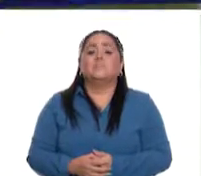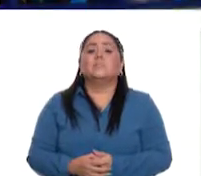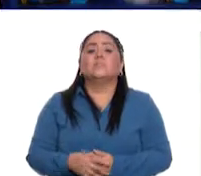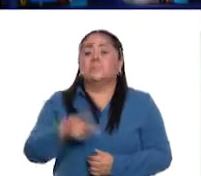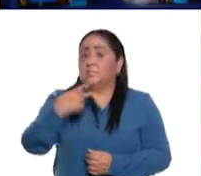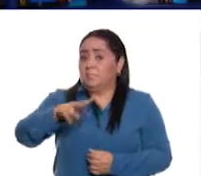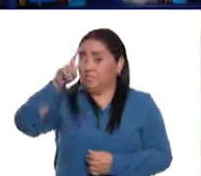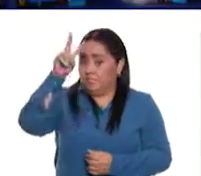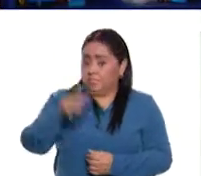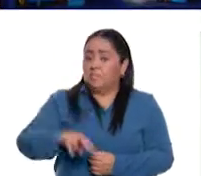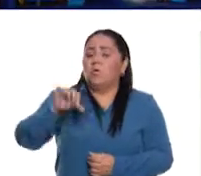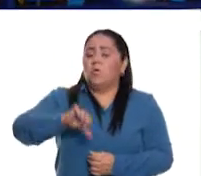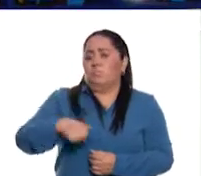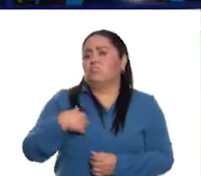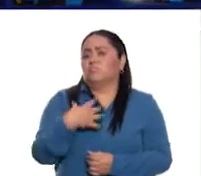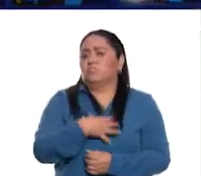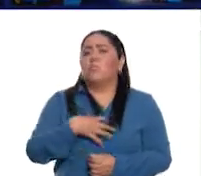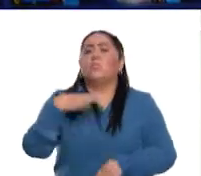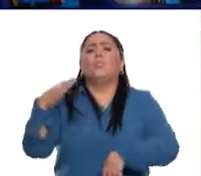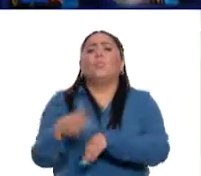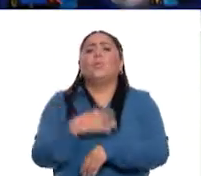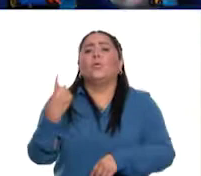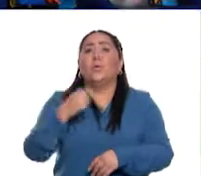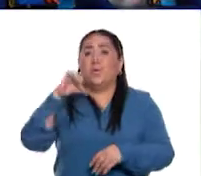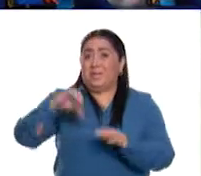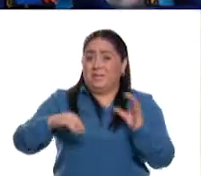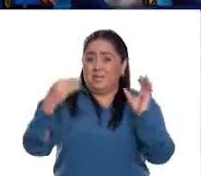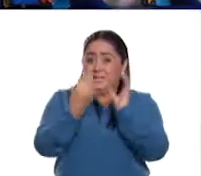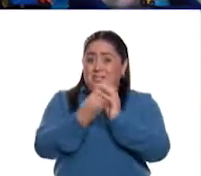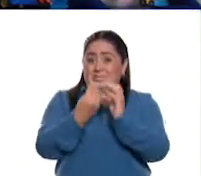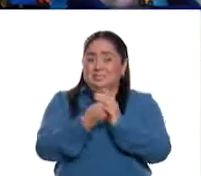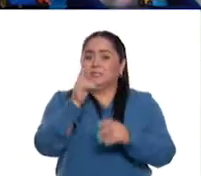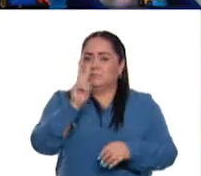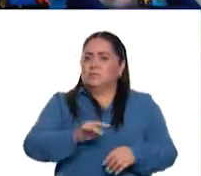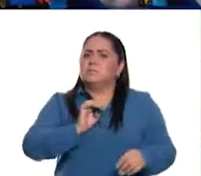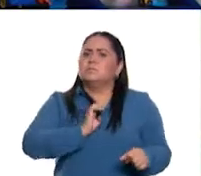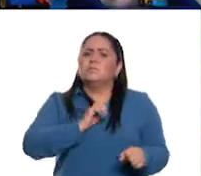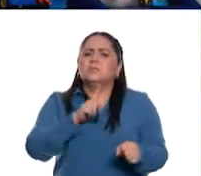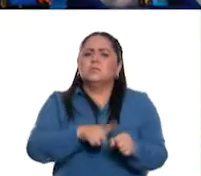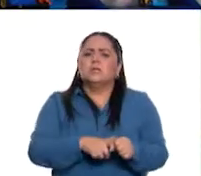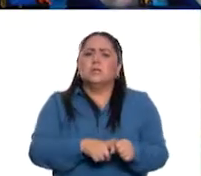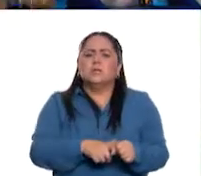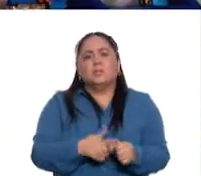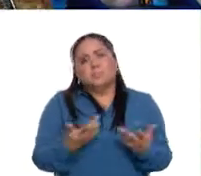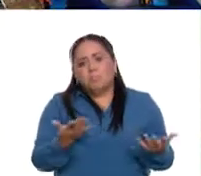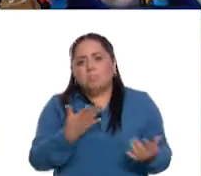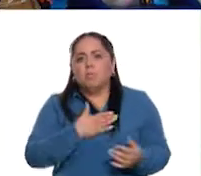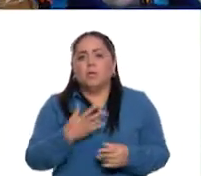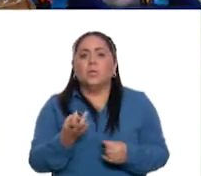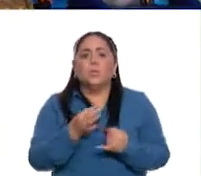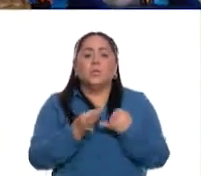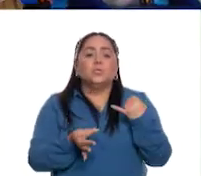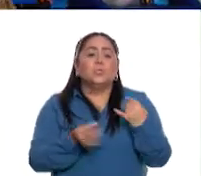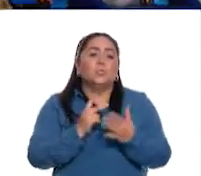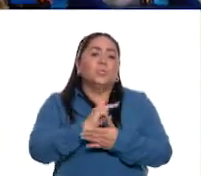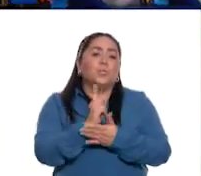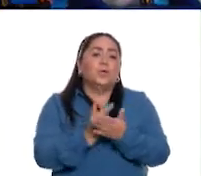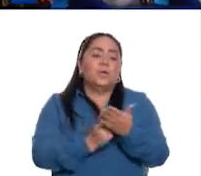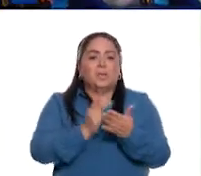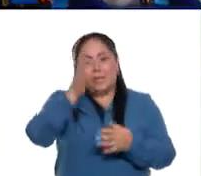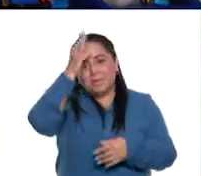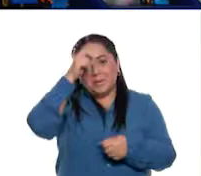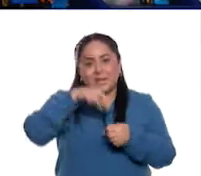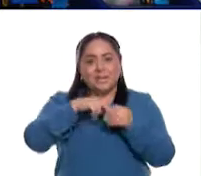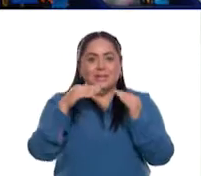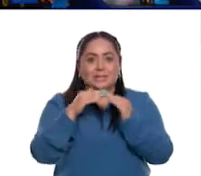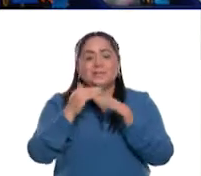Bueno, la verdad es que estoy hoy muy emocionado porque esta clase es bien especial. Bueno, es nuestro último programa de Aprende en